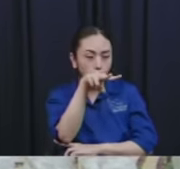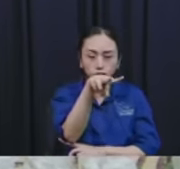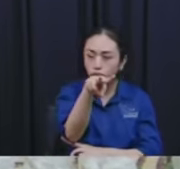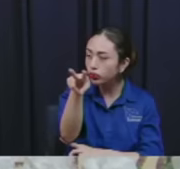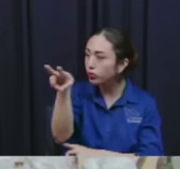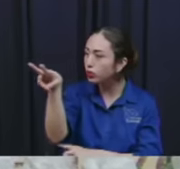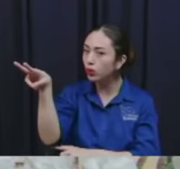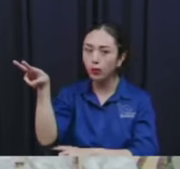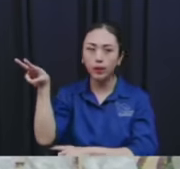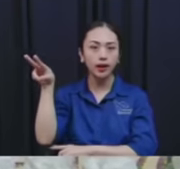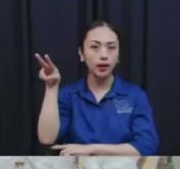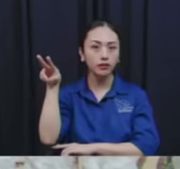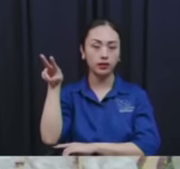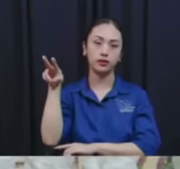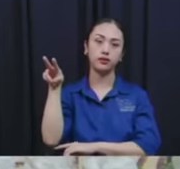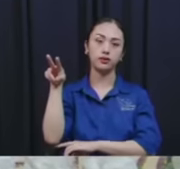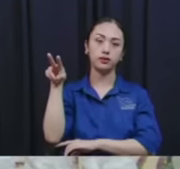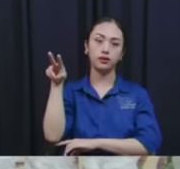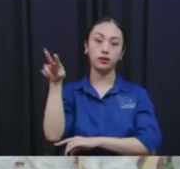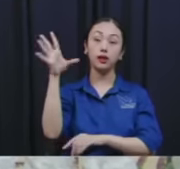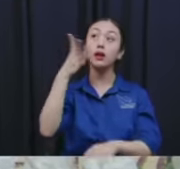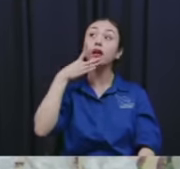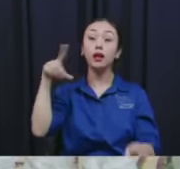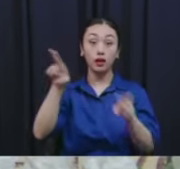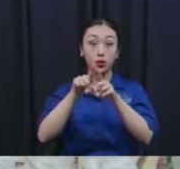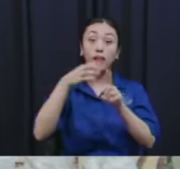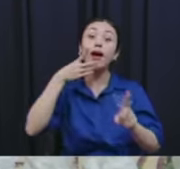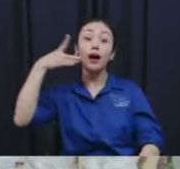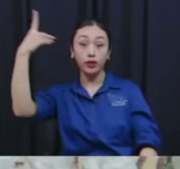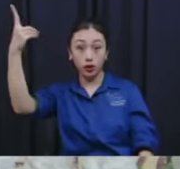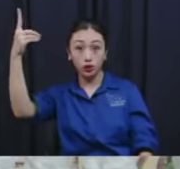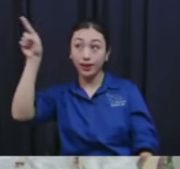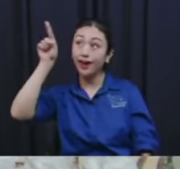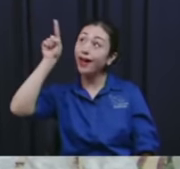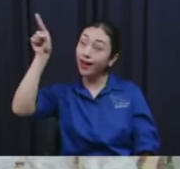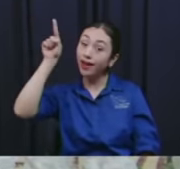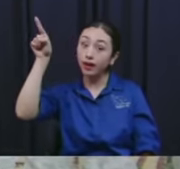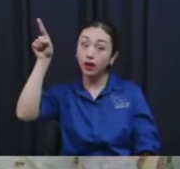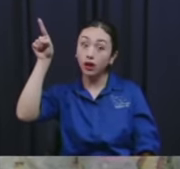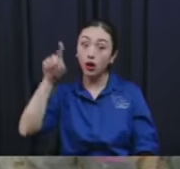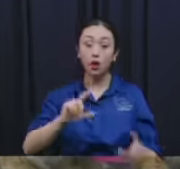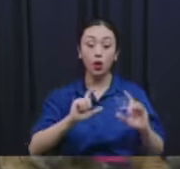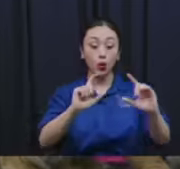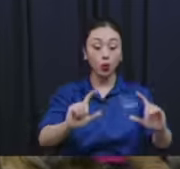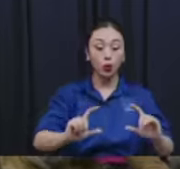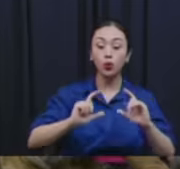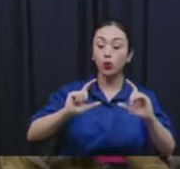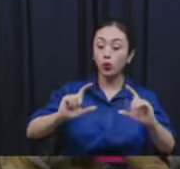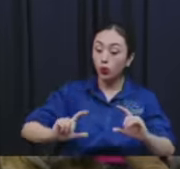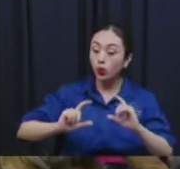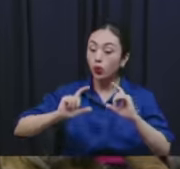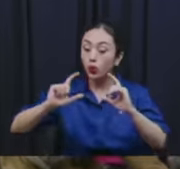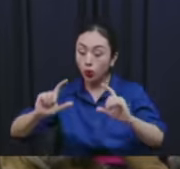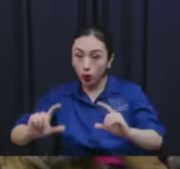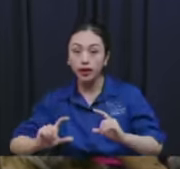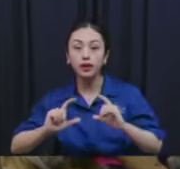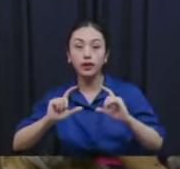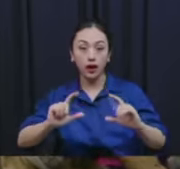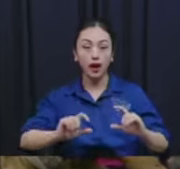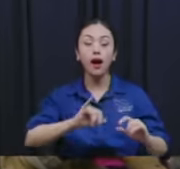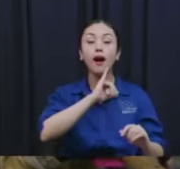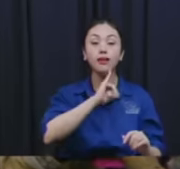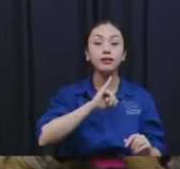vigila sobre tus pasos él guarda a Israel no se dormirá el que guarda